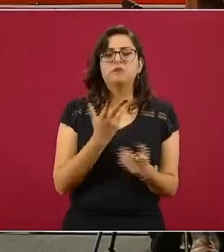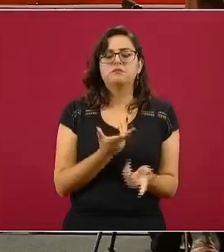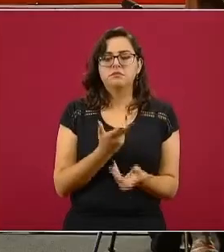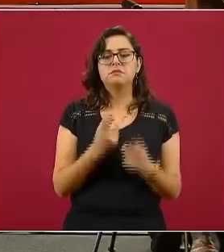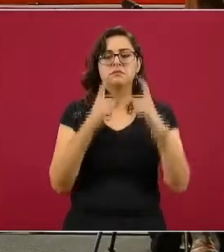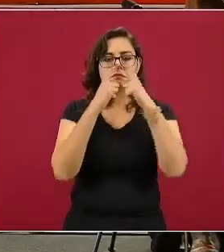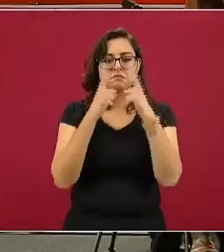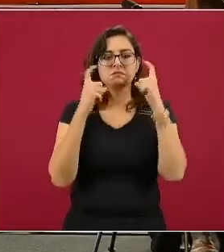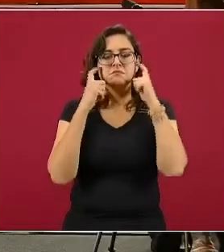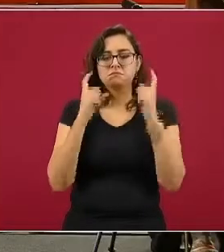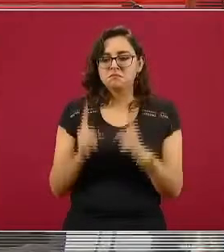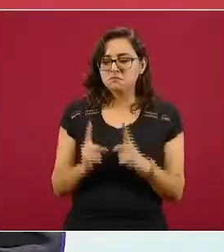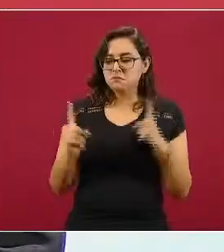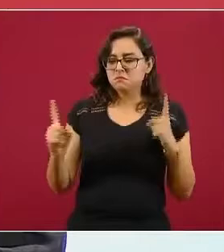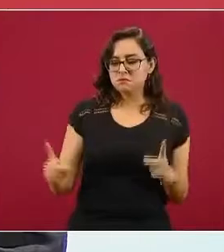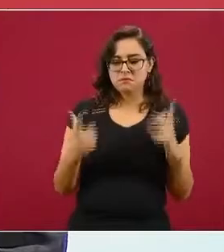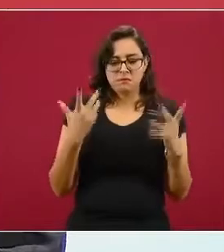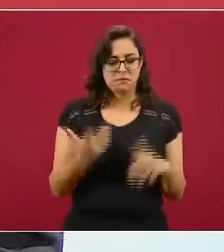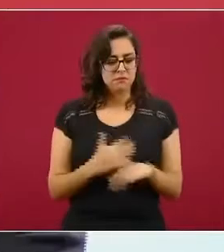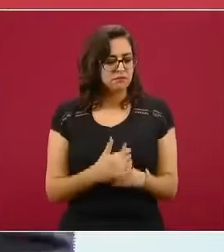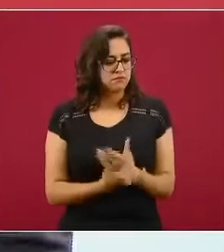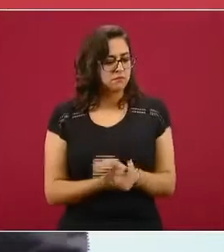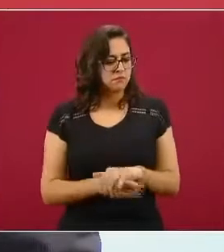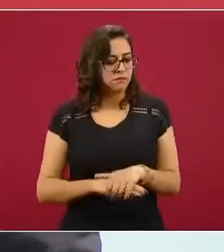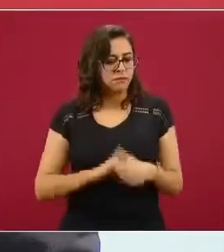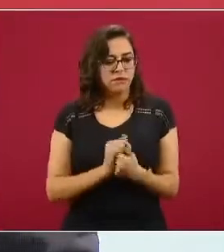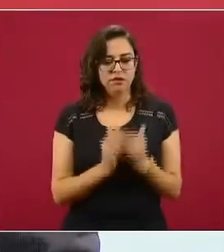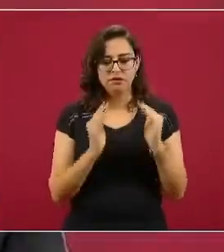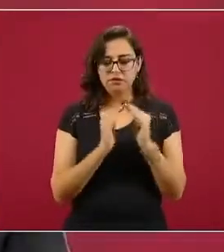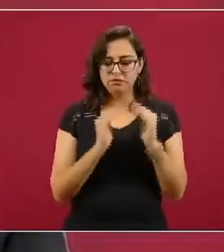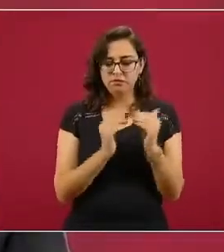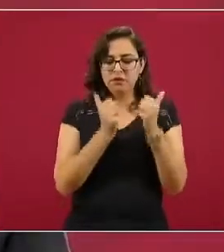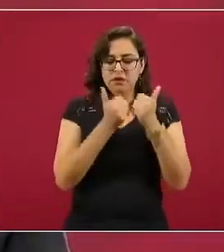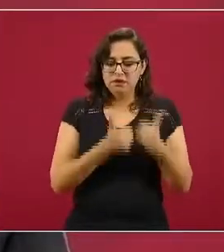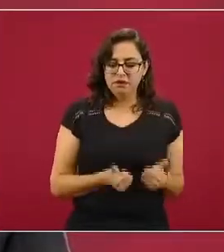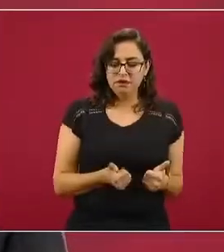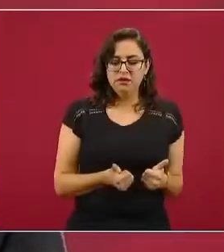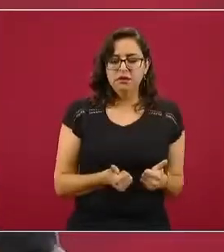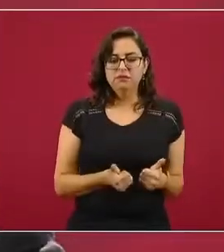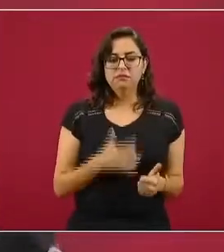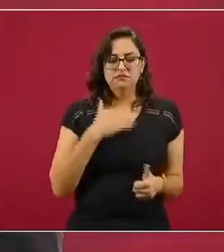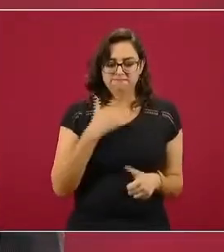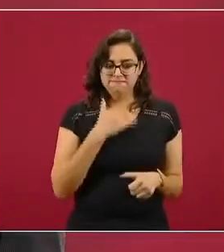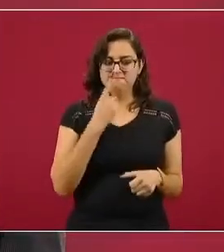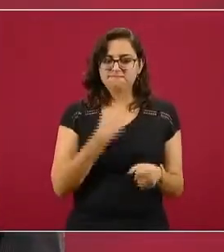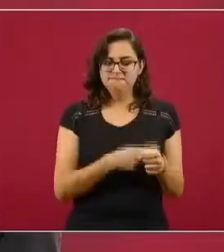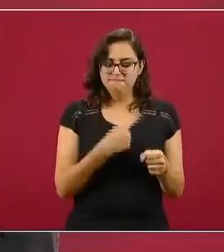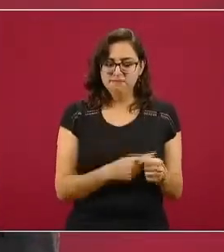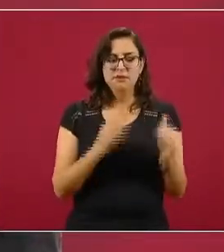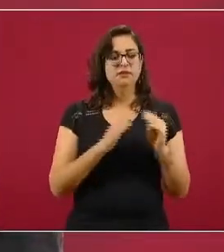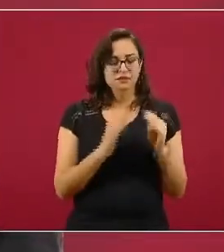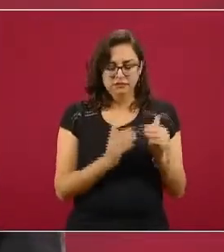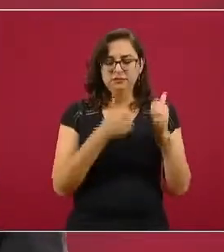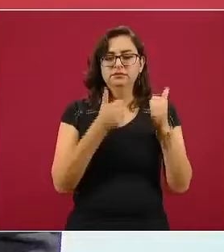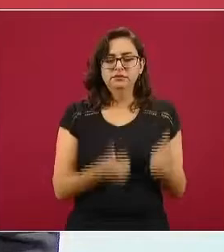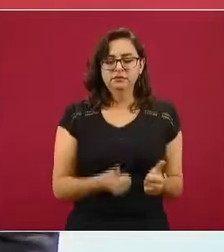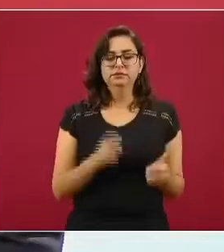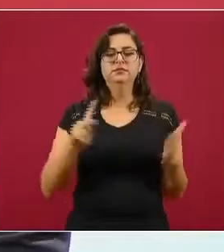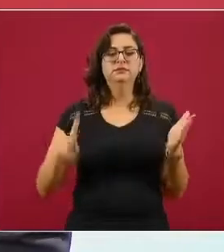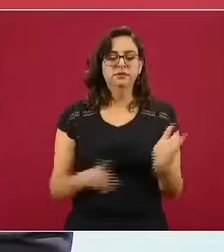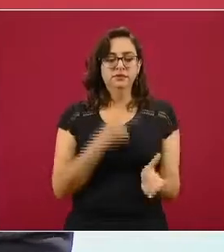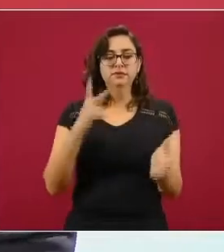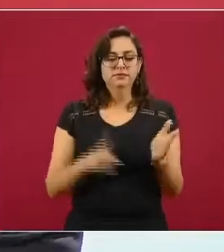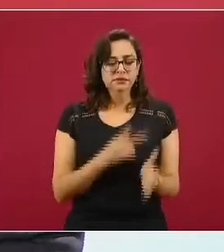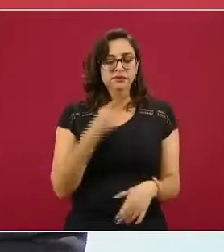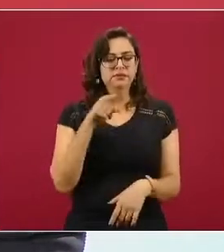distancia consciente, el lavado continuo de manos, el quedarnos en casa si tenemos síntomas. Enfatizamos una y otra vez, si se es